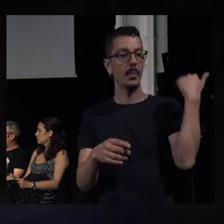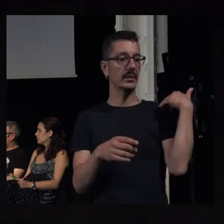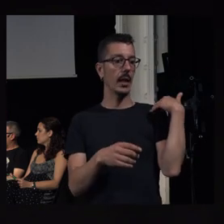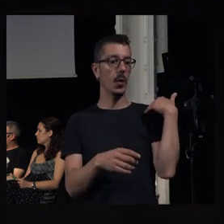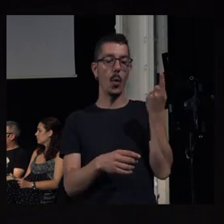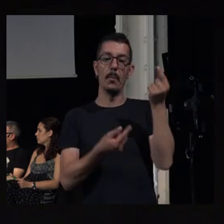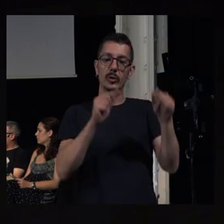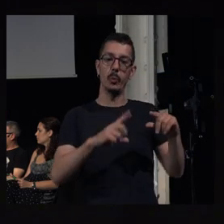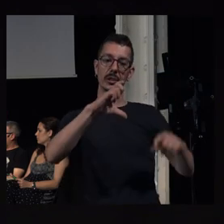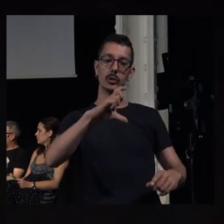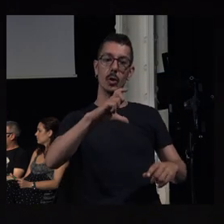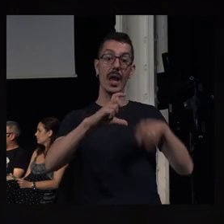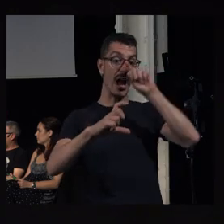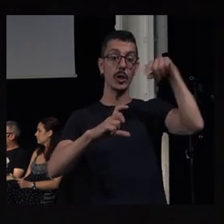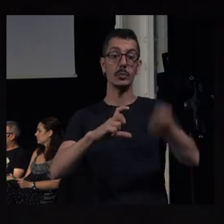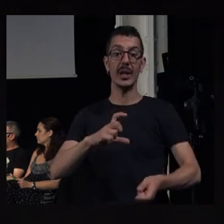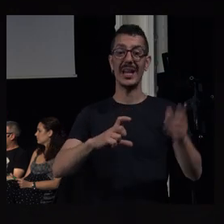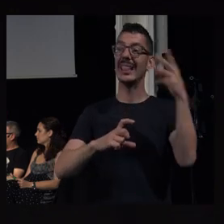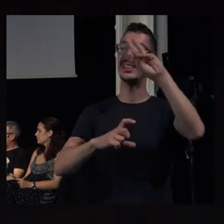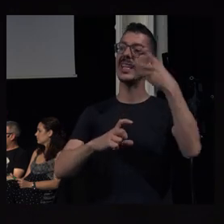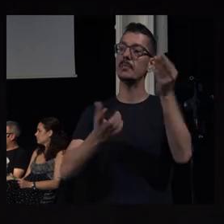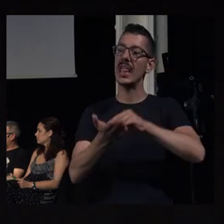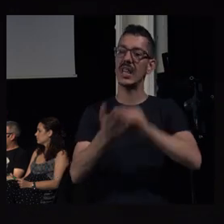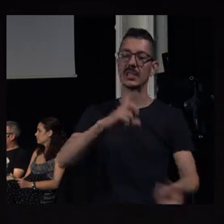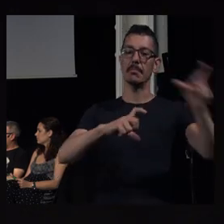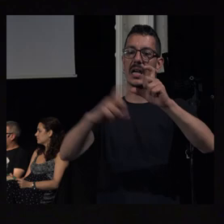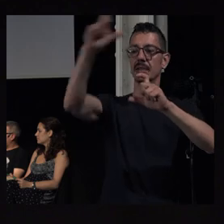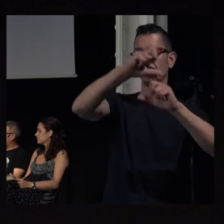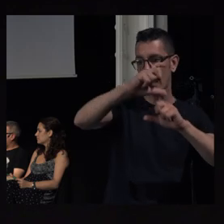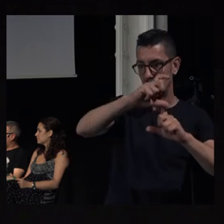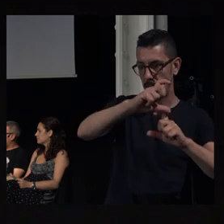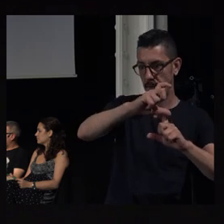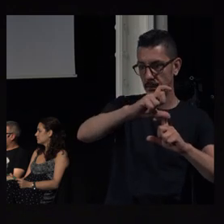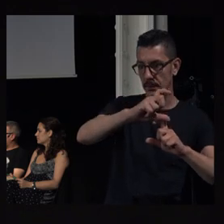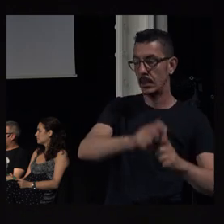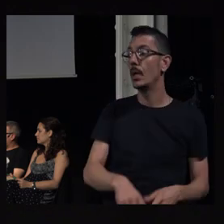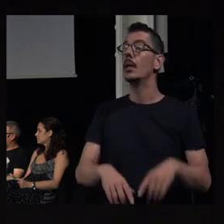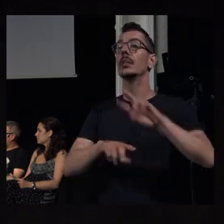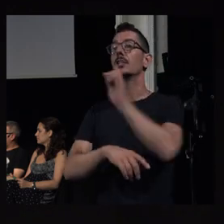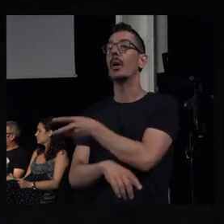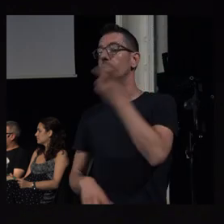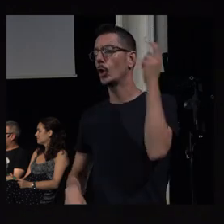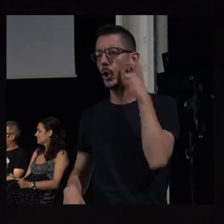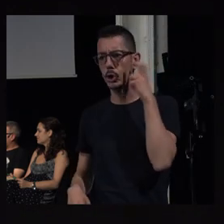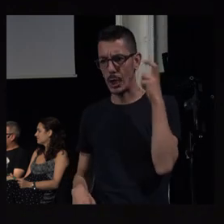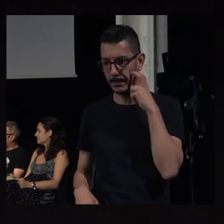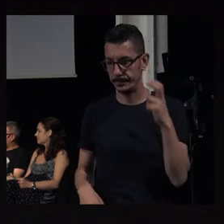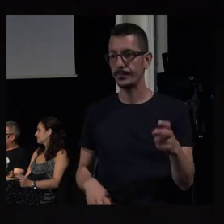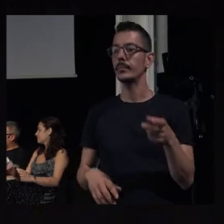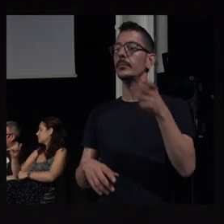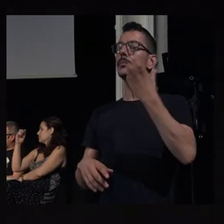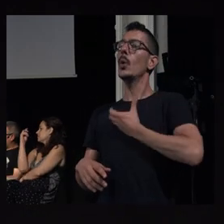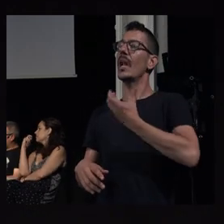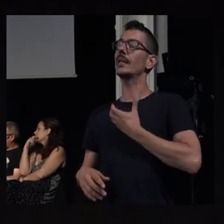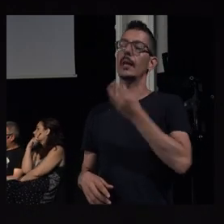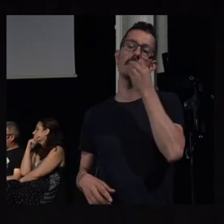pasado. Otra, por ejemplo, trabajadoras sexuales. La primera vez que se me ocurrió plantear en Tolosa a un alcalde del PNV que quería trabajar con trabajadoras sexuales, un alcalde que es